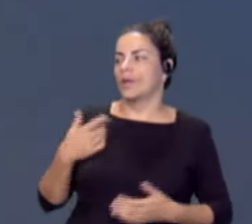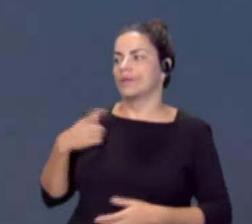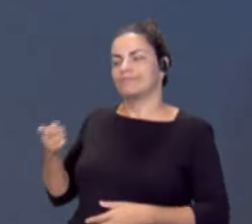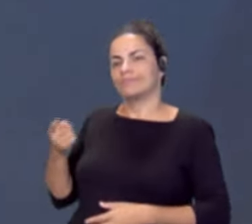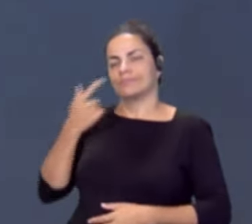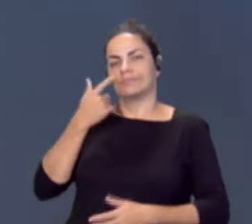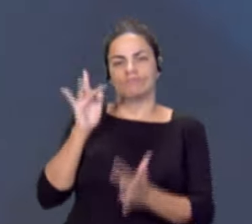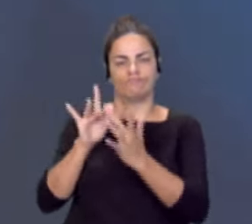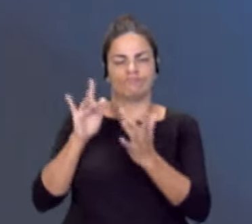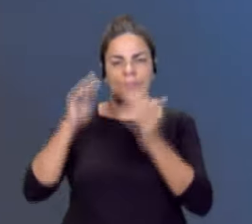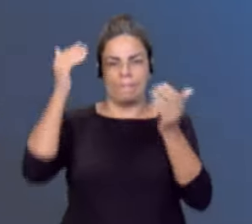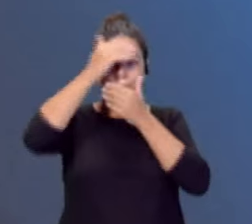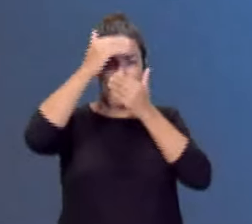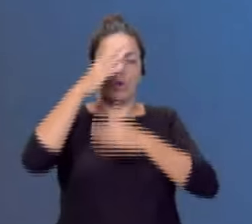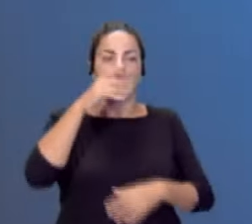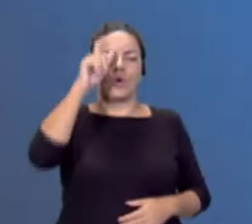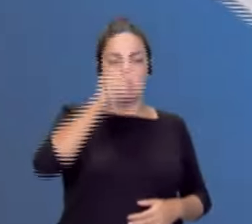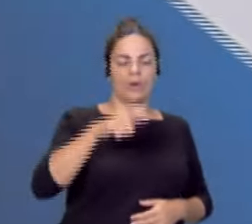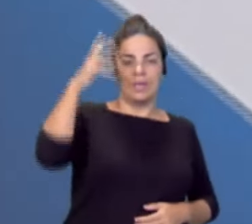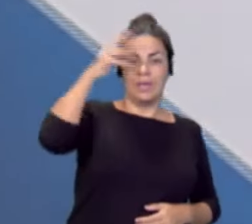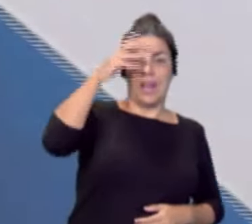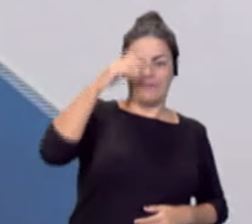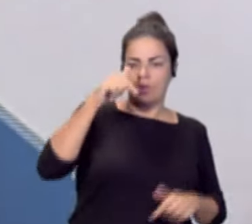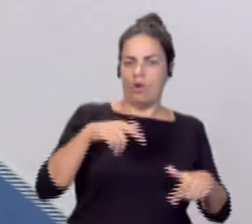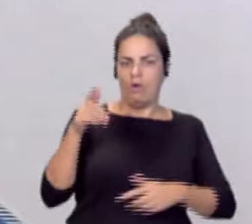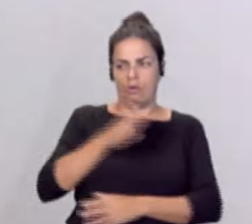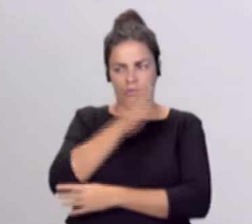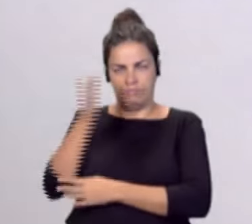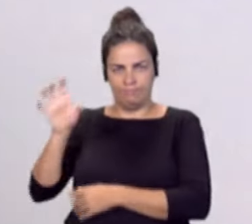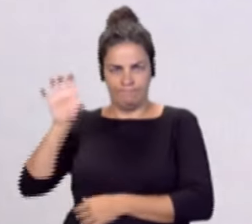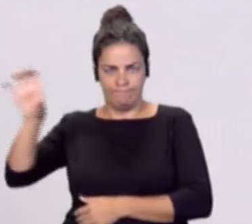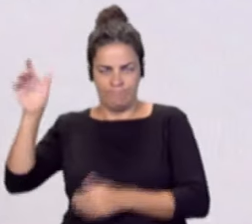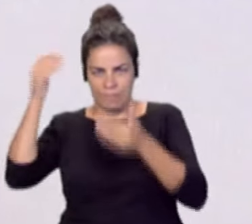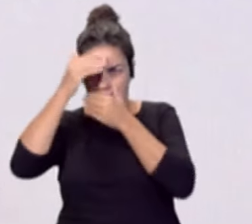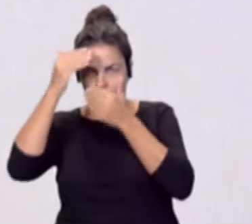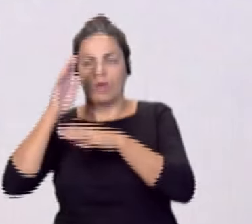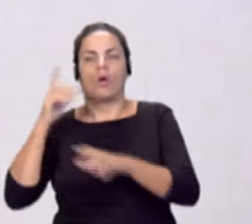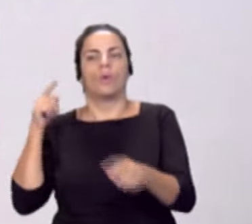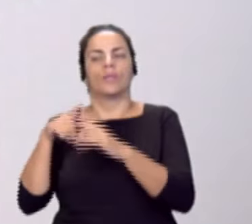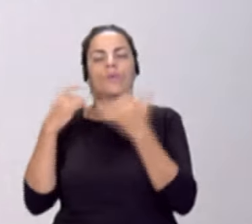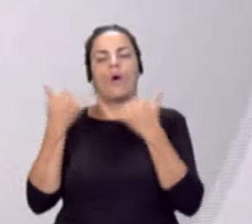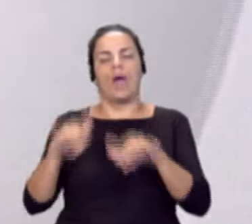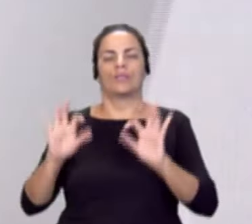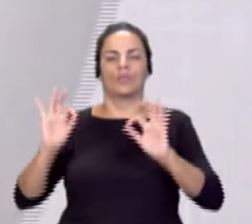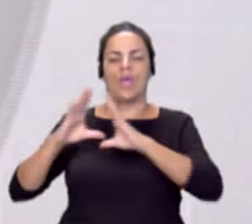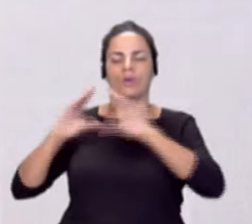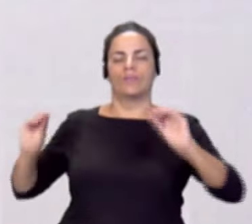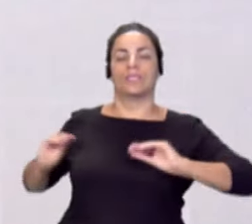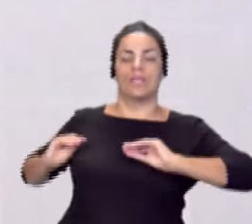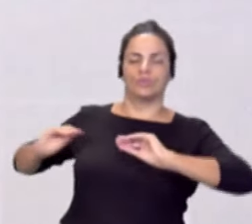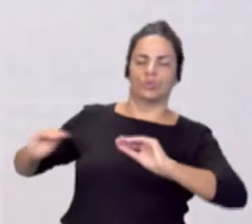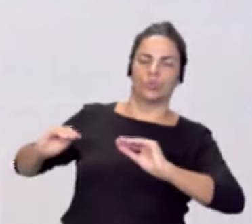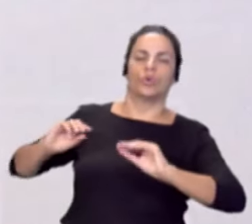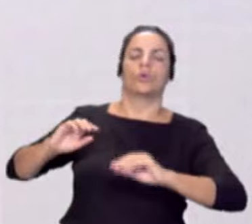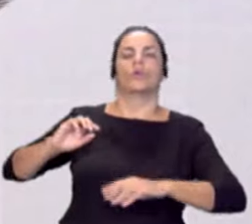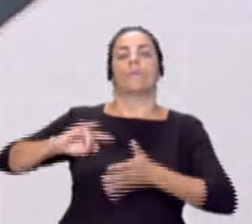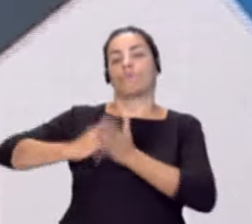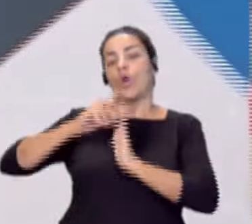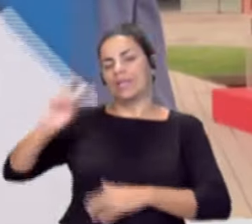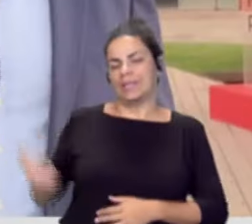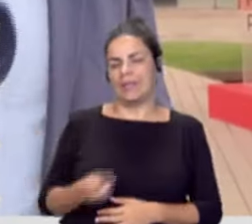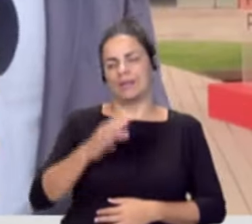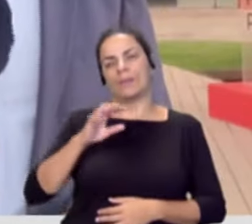presidente de Canarias, Fernando Clavijo, está hoy en el país, Alaoui, para intervenir en un acto de la Universidad Politécnica Mohamed VI.